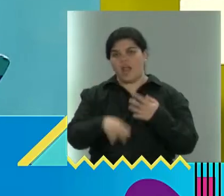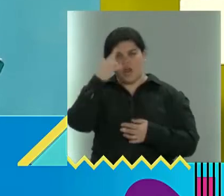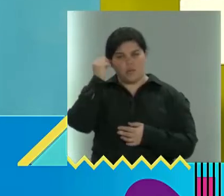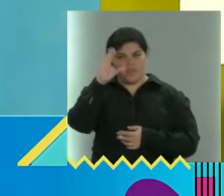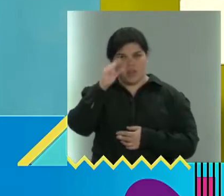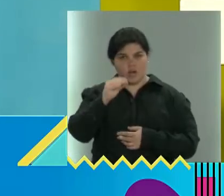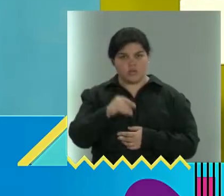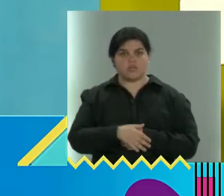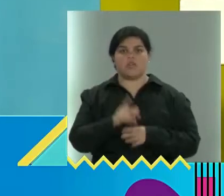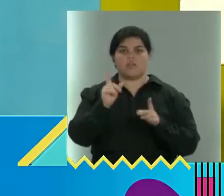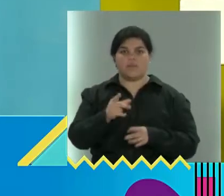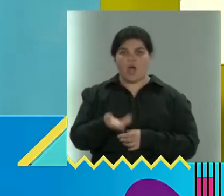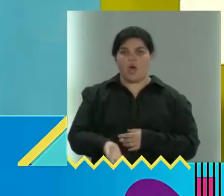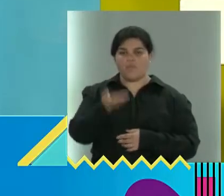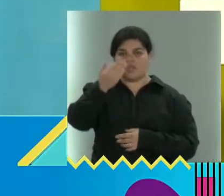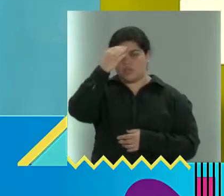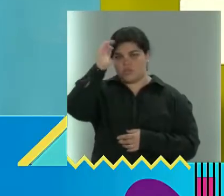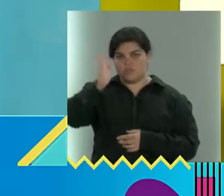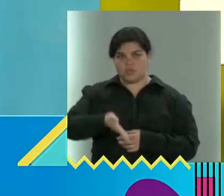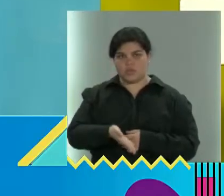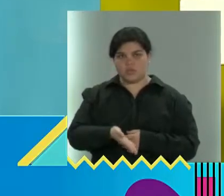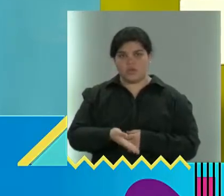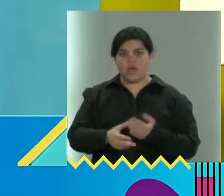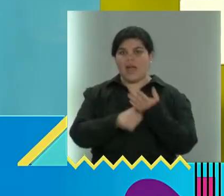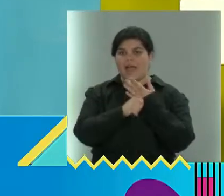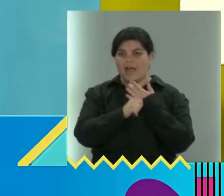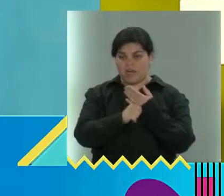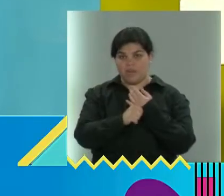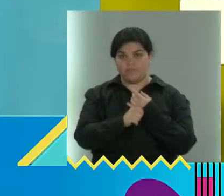canal, el aumento del 15% de la carne.